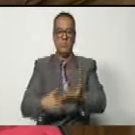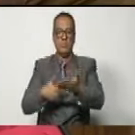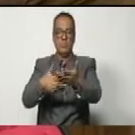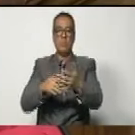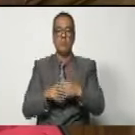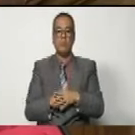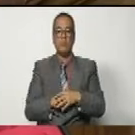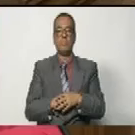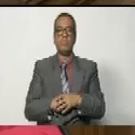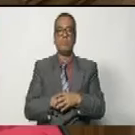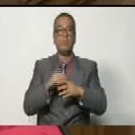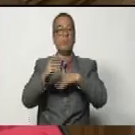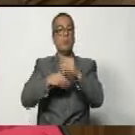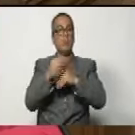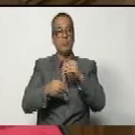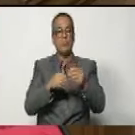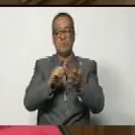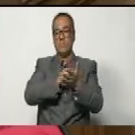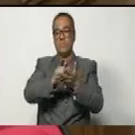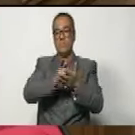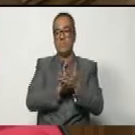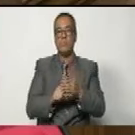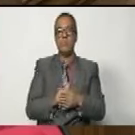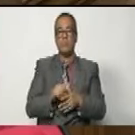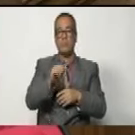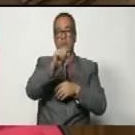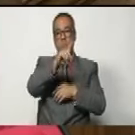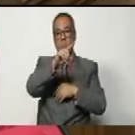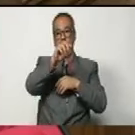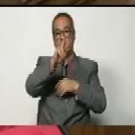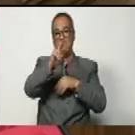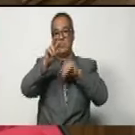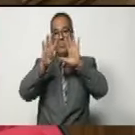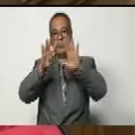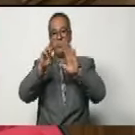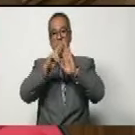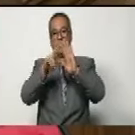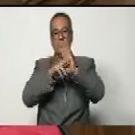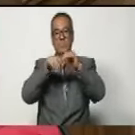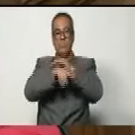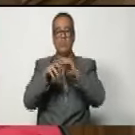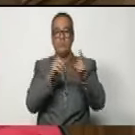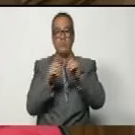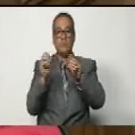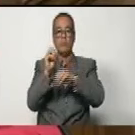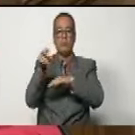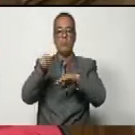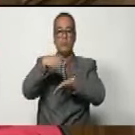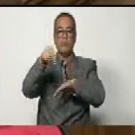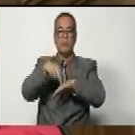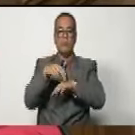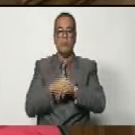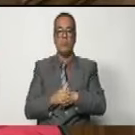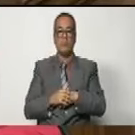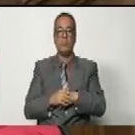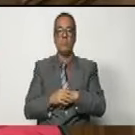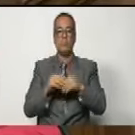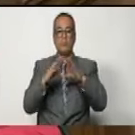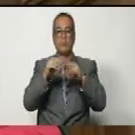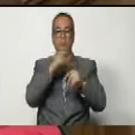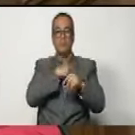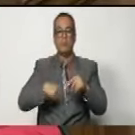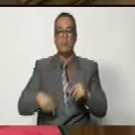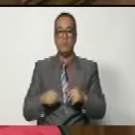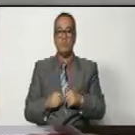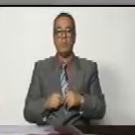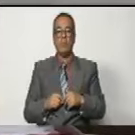lista anexa, de conformidad con lo establecido en el artículo 129 del Reglamento Interior y de Debates de la Asamblea Nacional. Es todo,